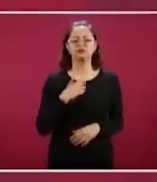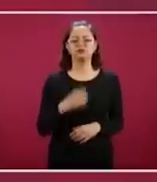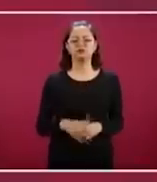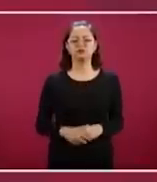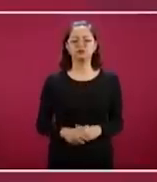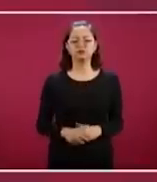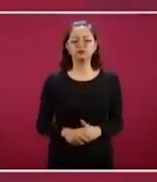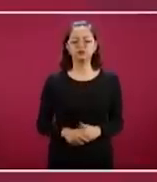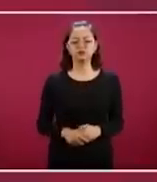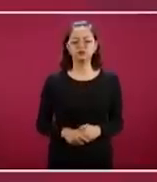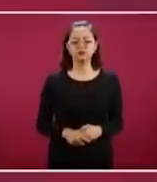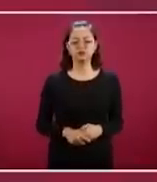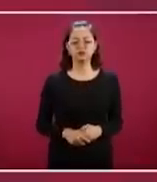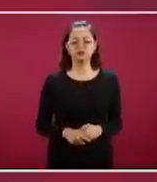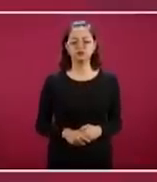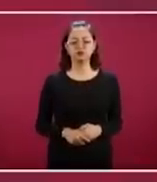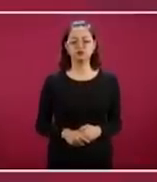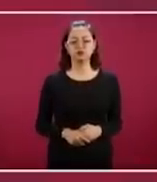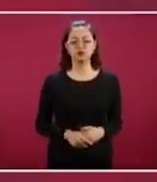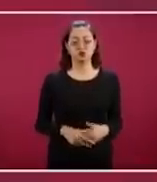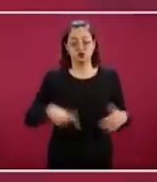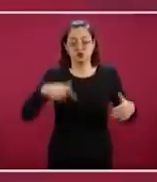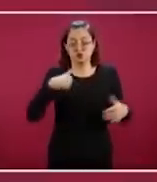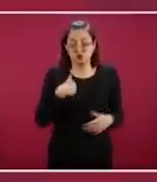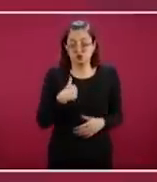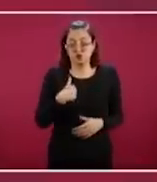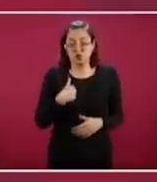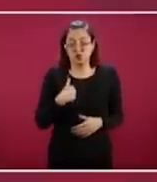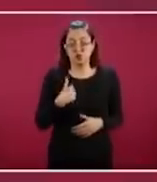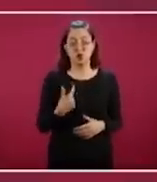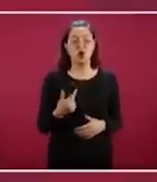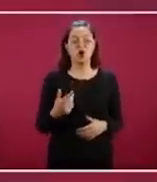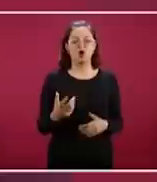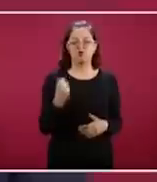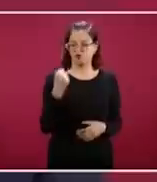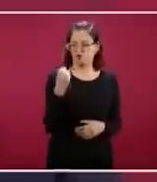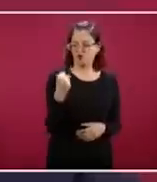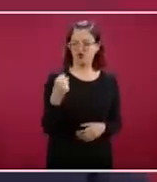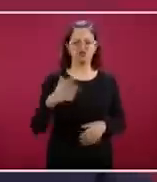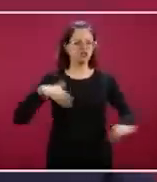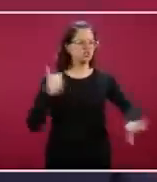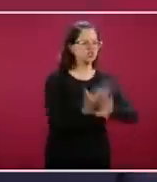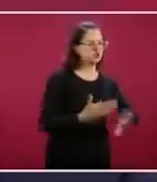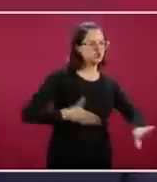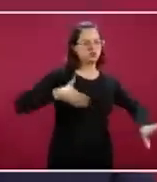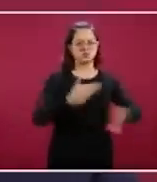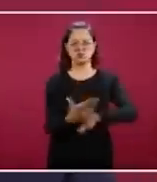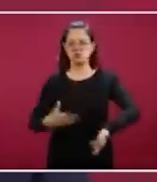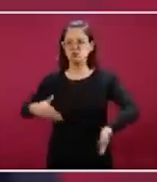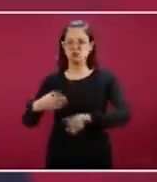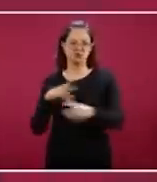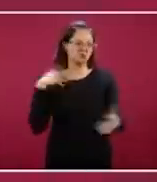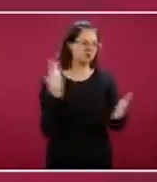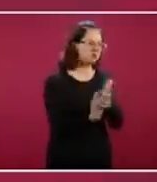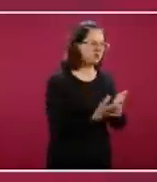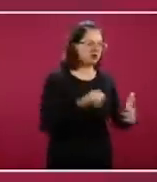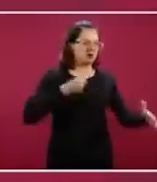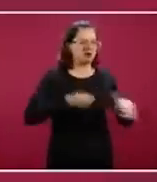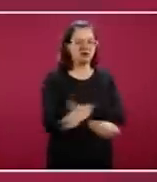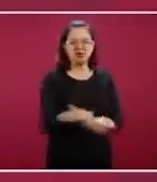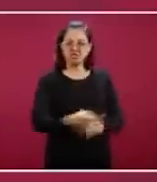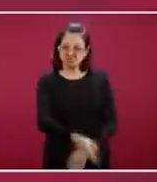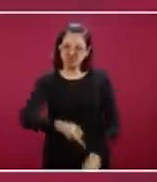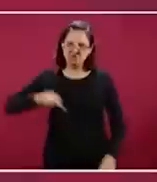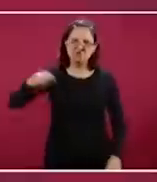todo iba a ser con el uso de la fuerza, con cárceles, con amenazas de